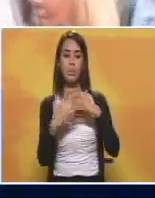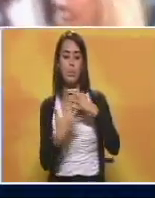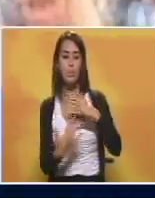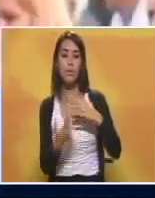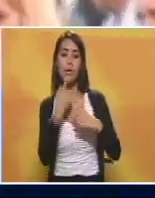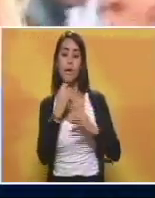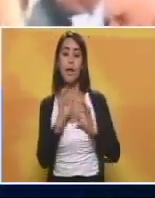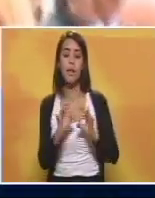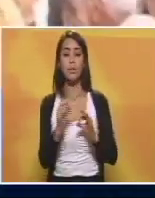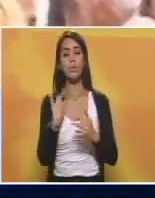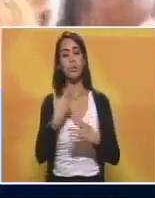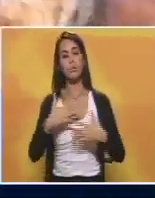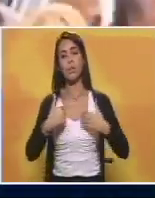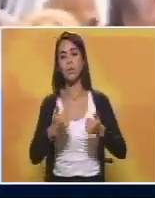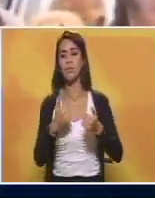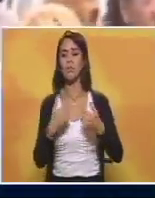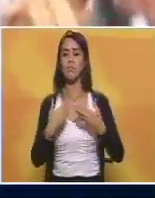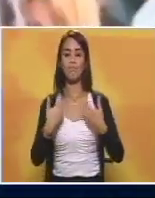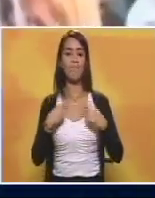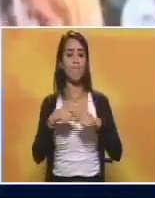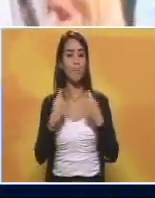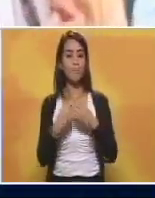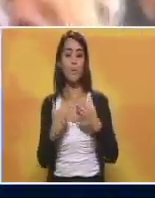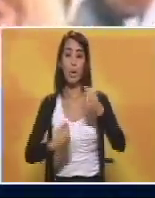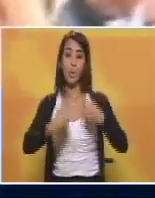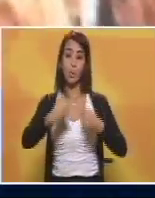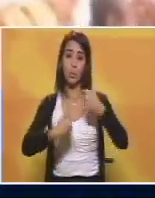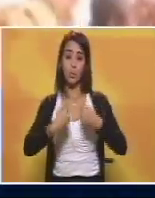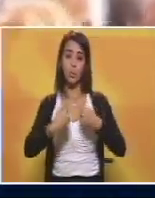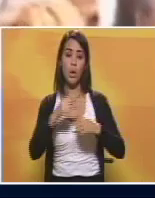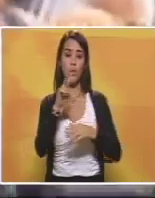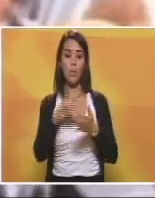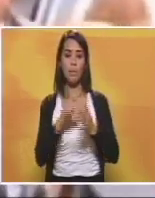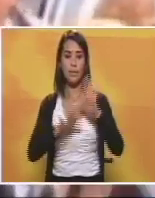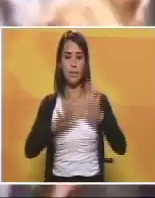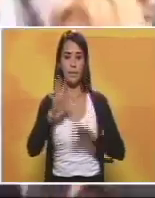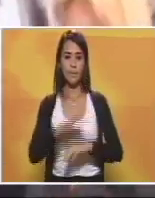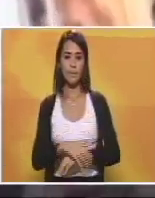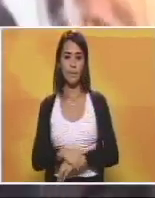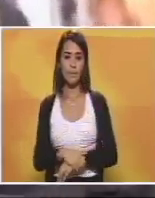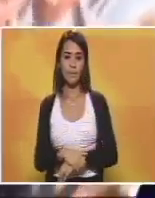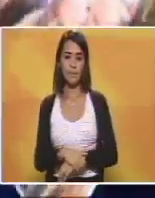tras sufrir varias fracturas en un accidente automovilístico en 2015